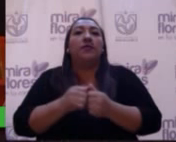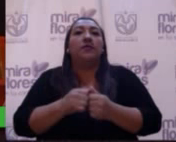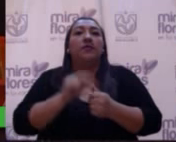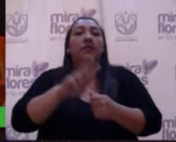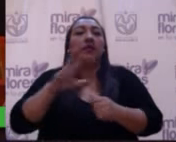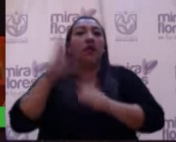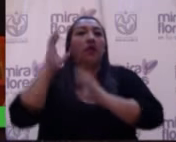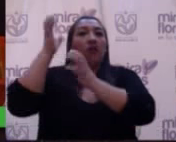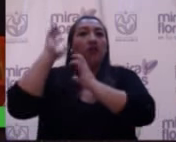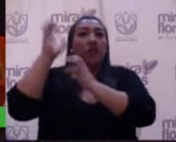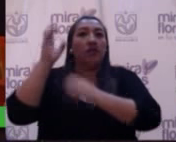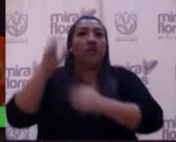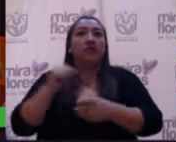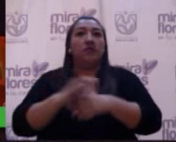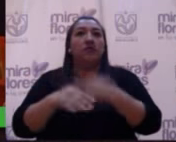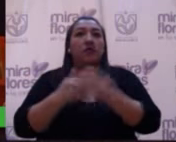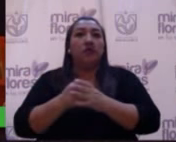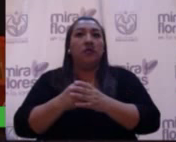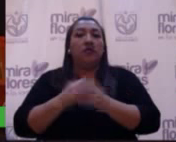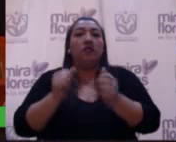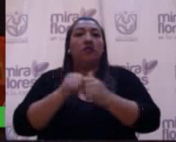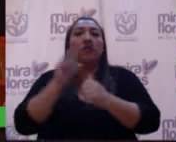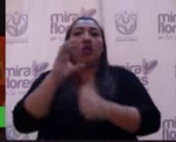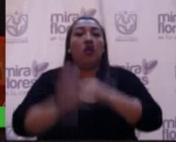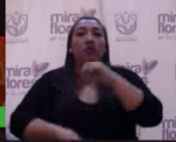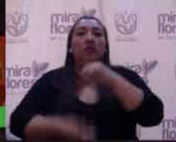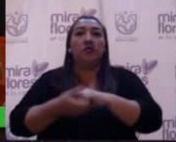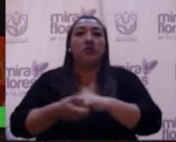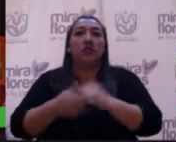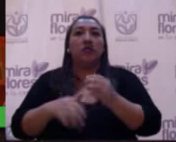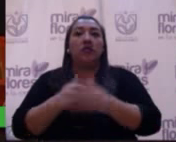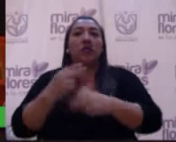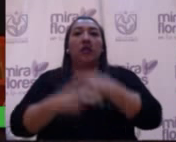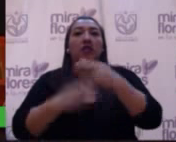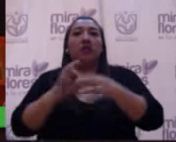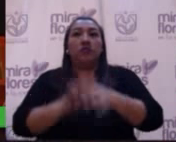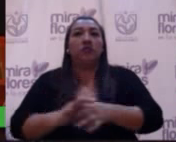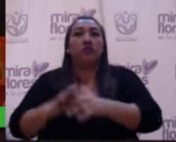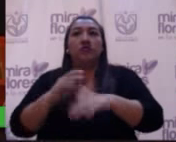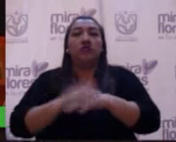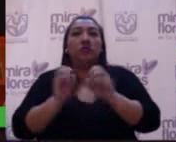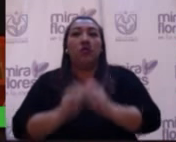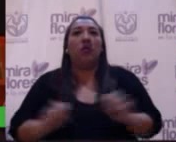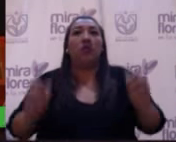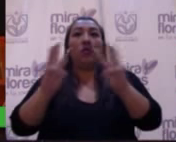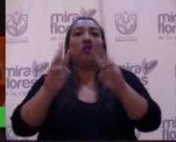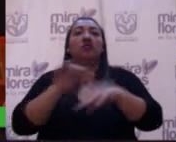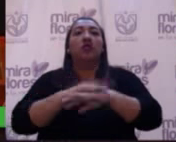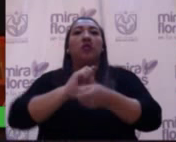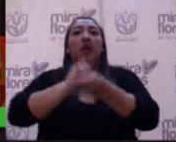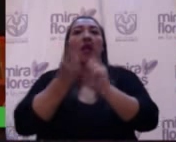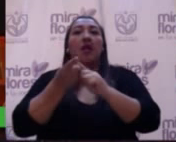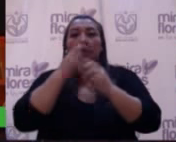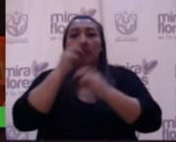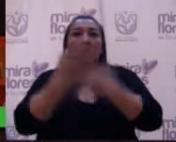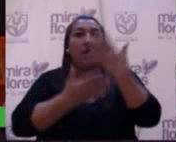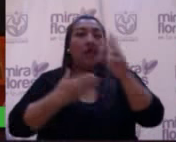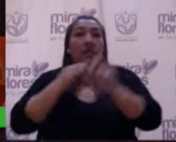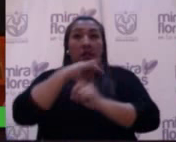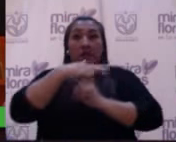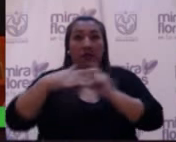23ª Conferencia de las Partes de la Convención Marco de las Naciones Unidas sobre el Cambio Climático